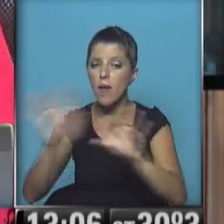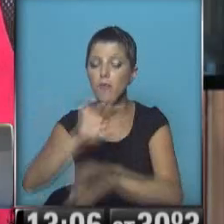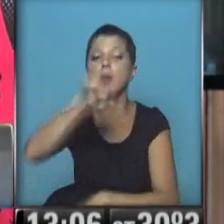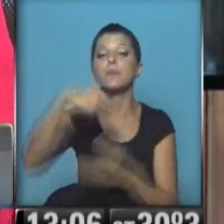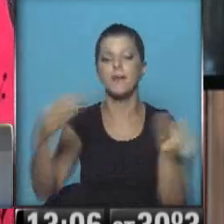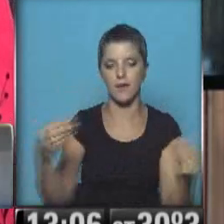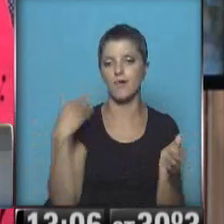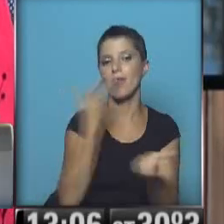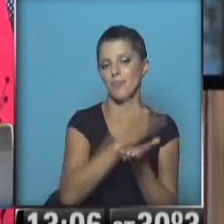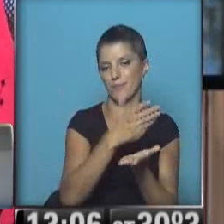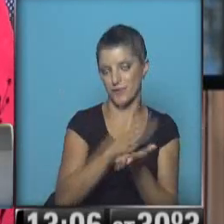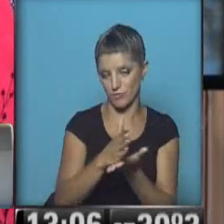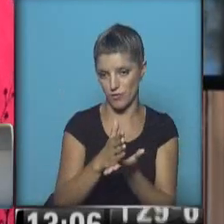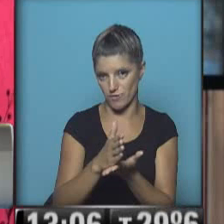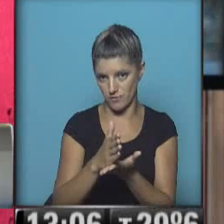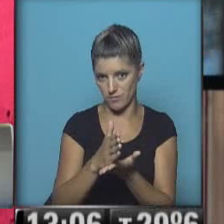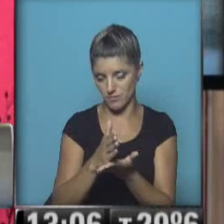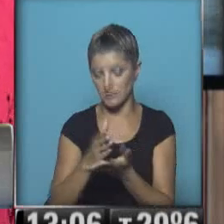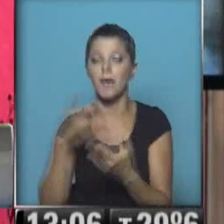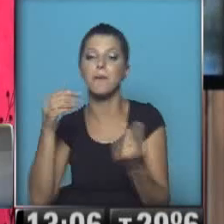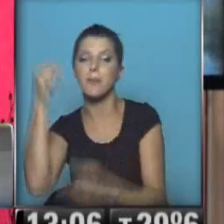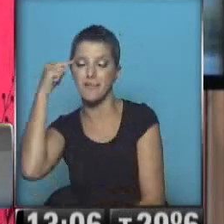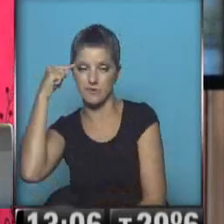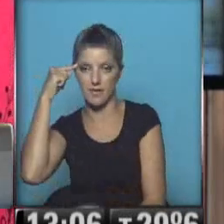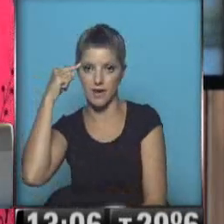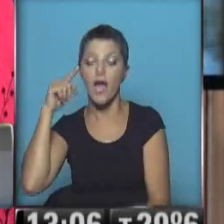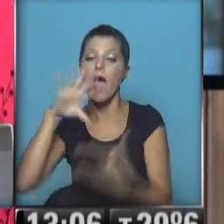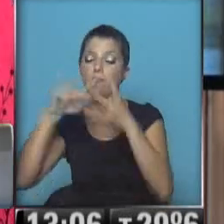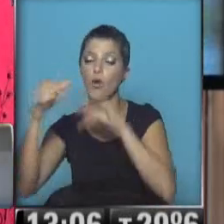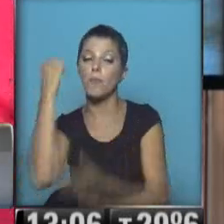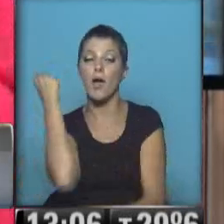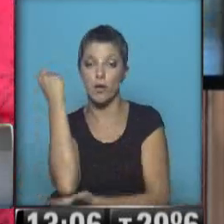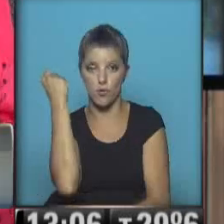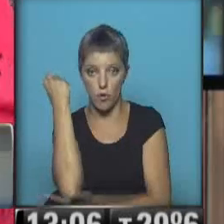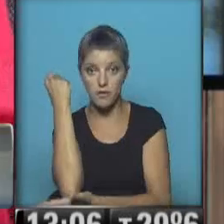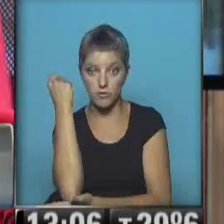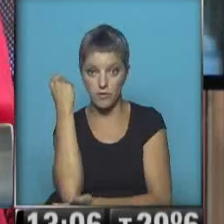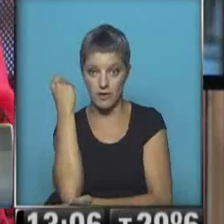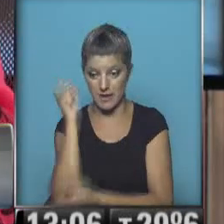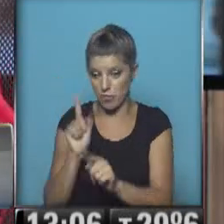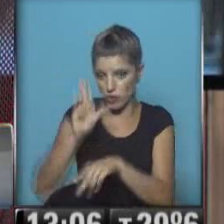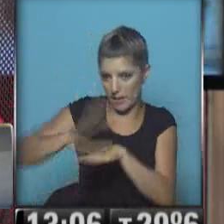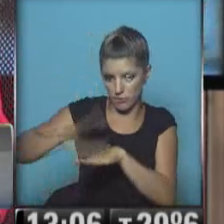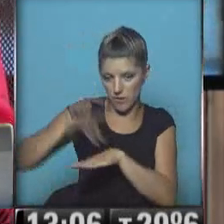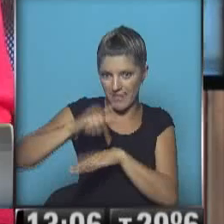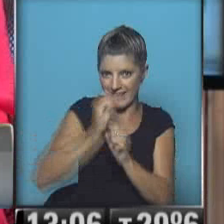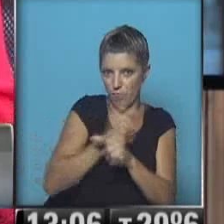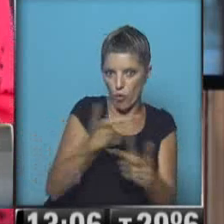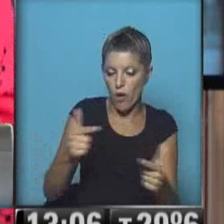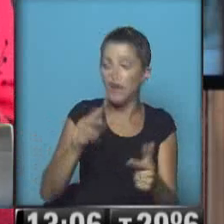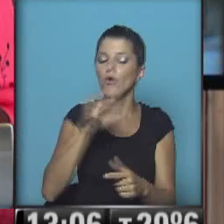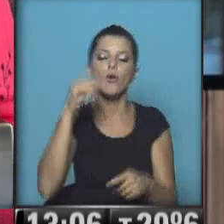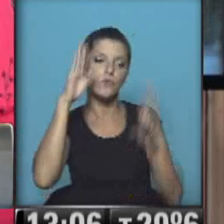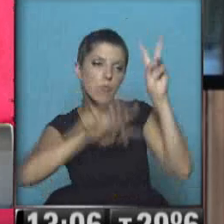de atender al modelo económico que produce ese desempleo, se echa la culpa a